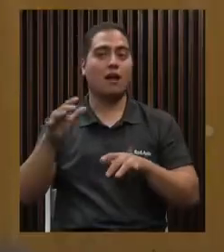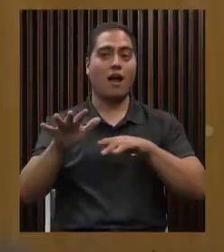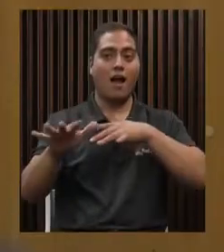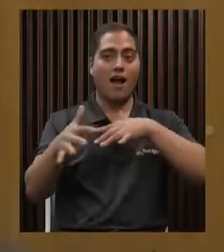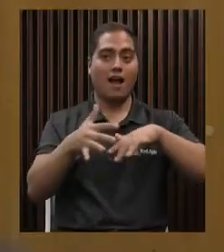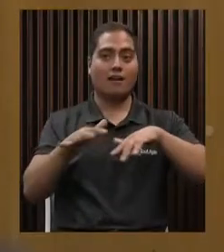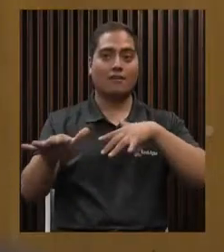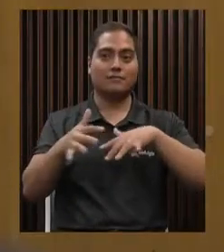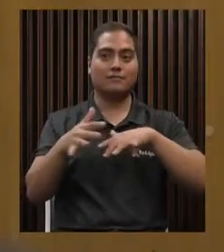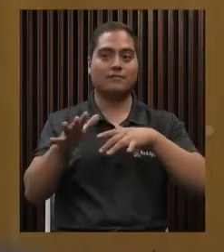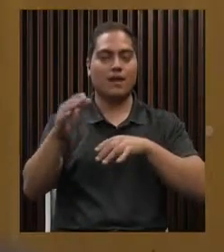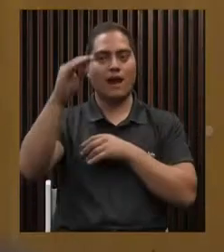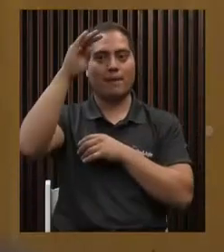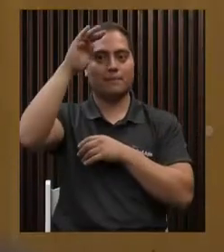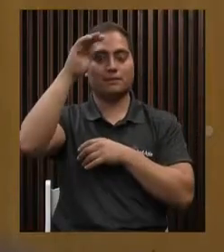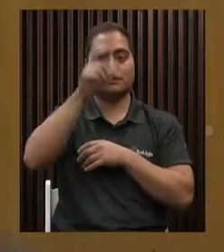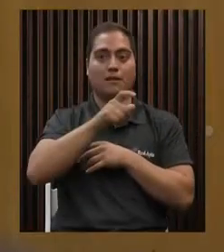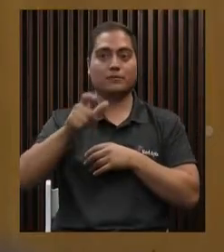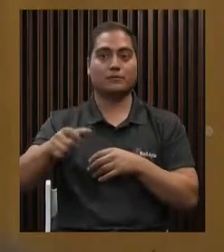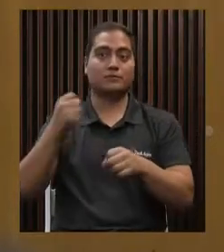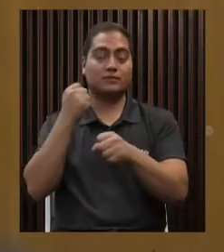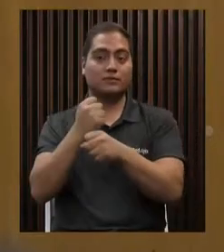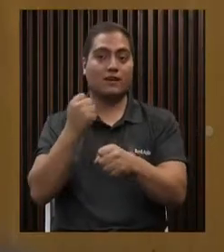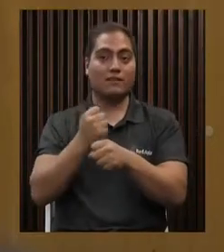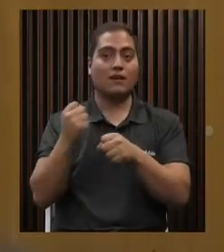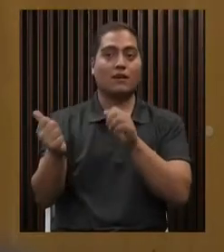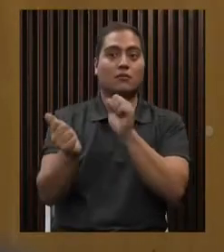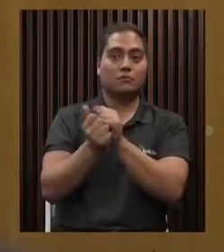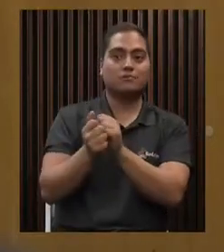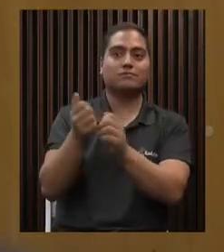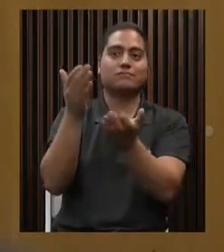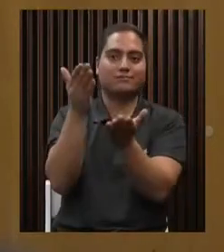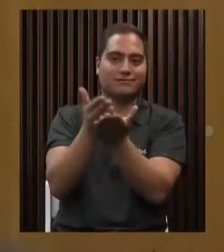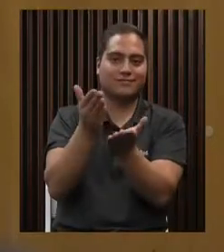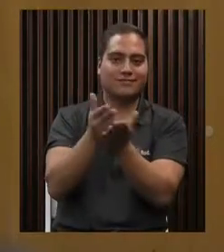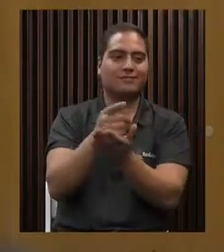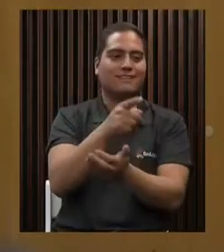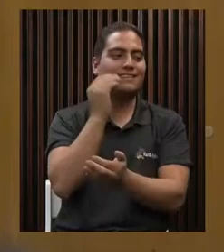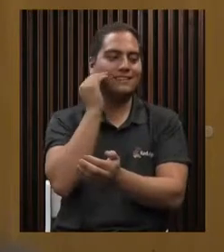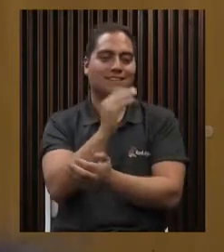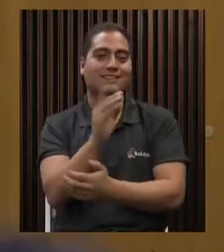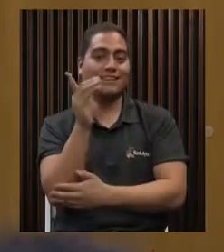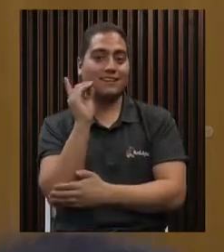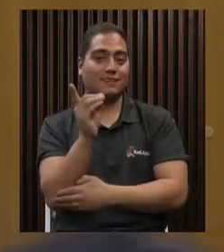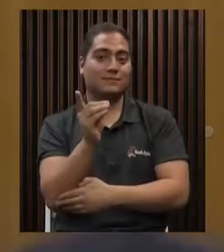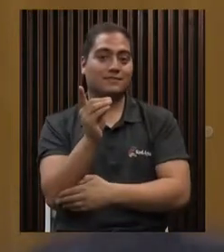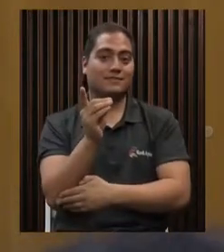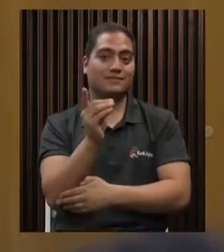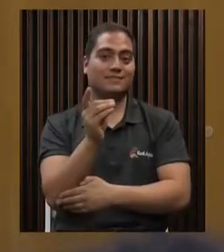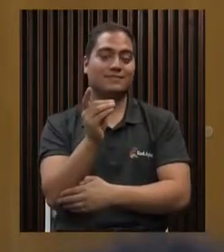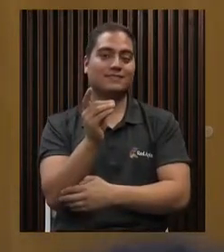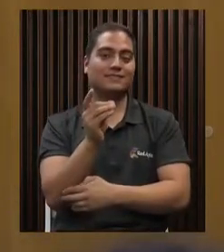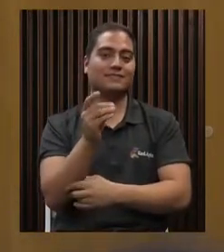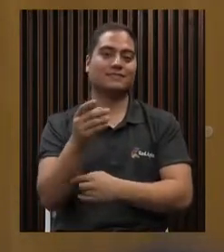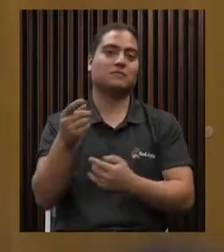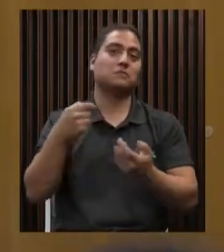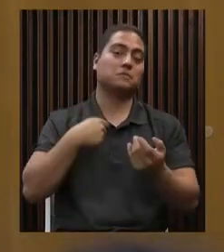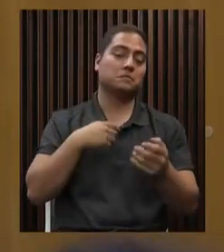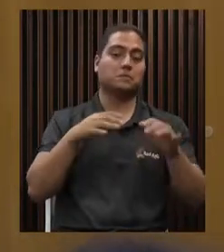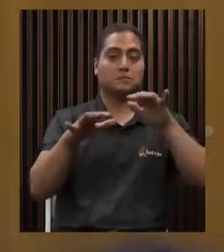la experiencia para las personas que trabajan con colegios donde hay niños con discapacidad, aquí, ¿verdad? A lo